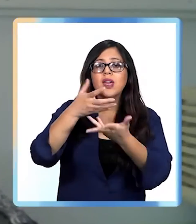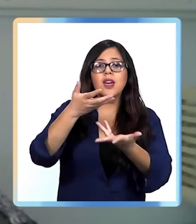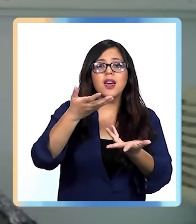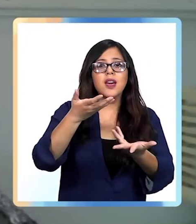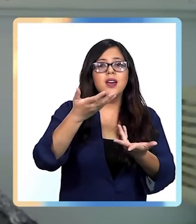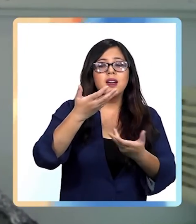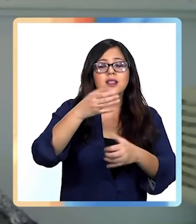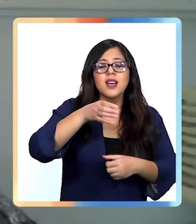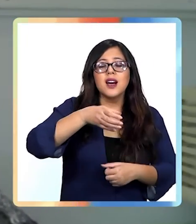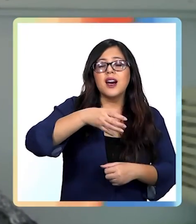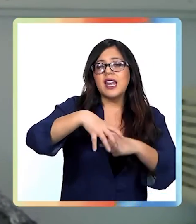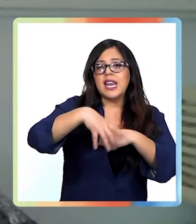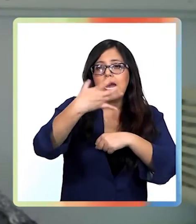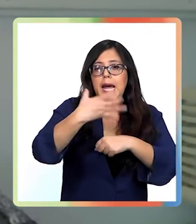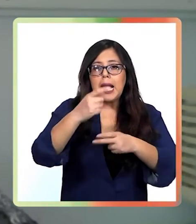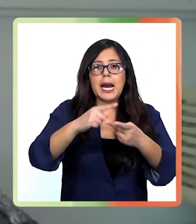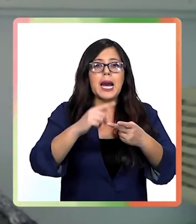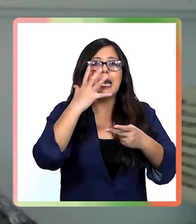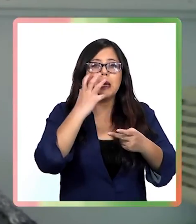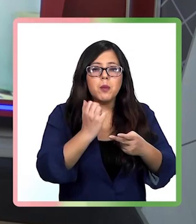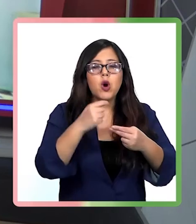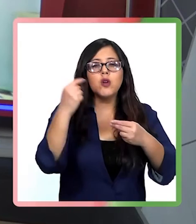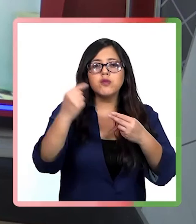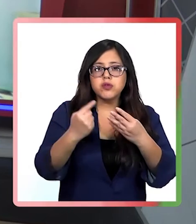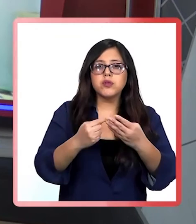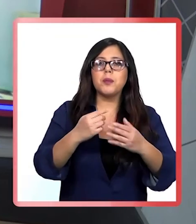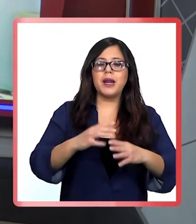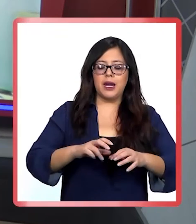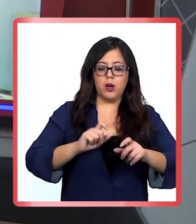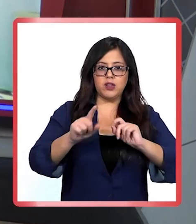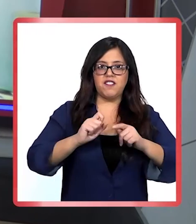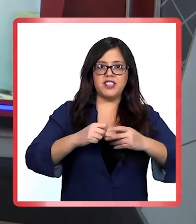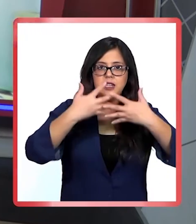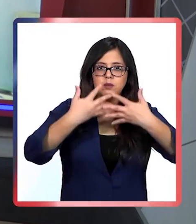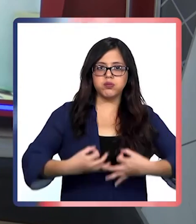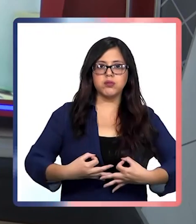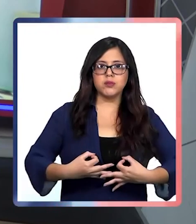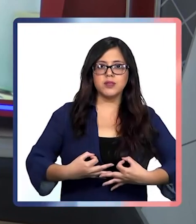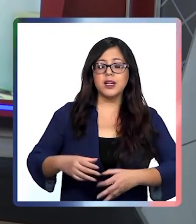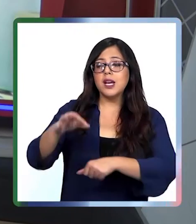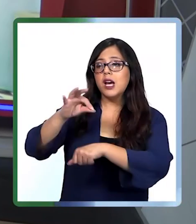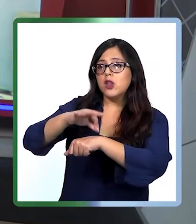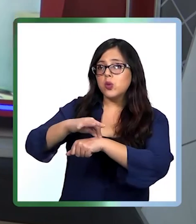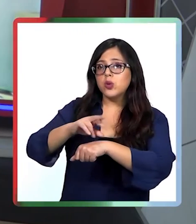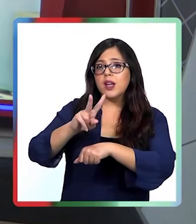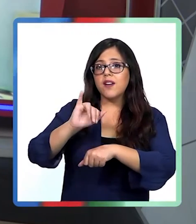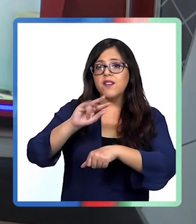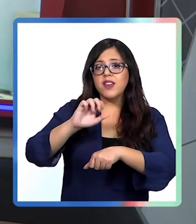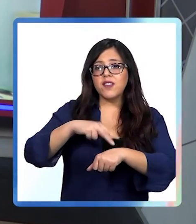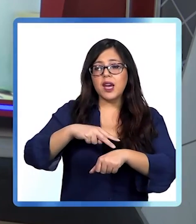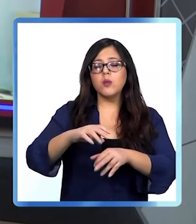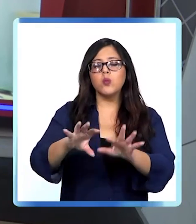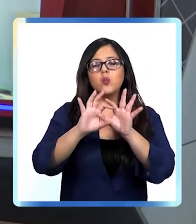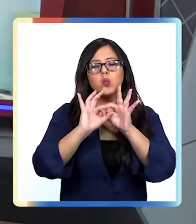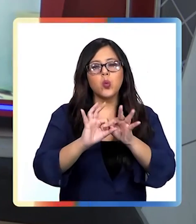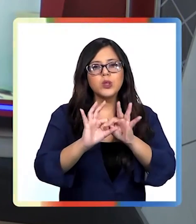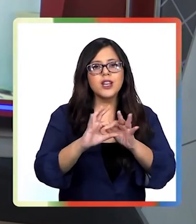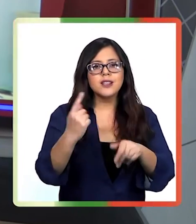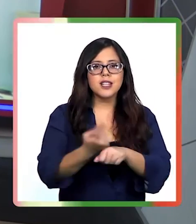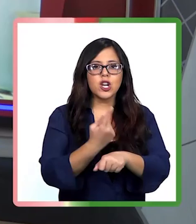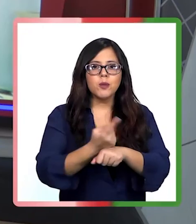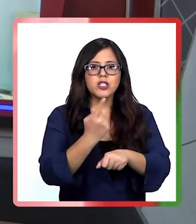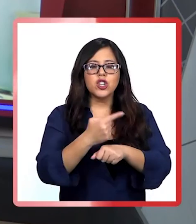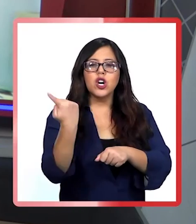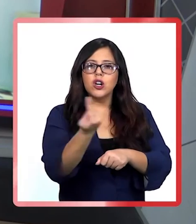conveniente también para fortalecer la respuesta inmune. Doctora Vivian Luxigen, como siempre, muchísimas gracias por